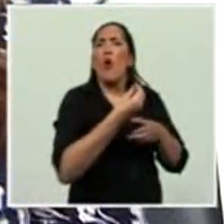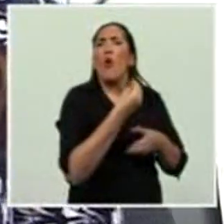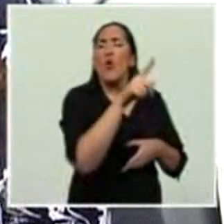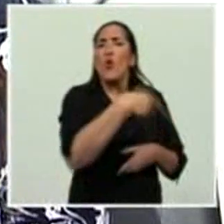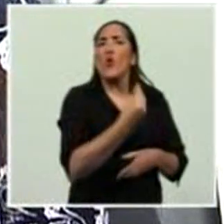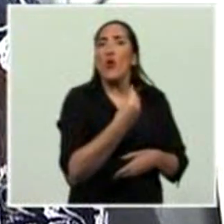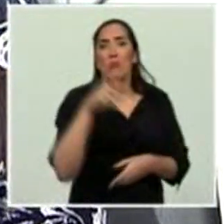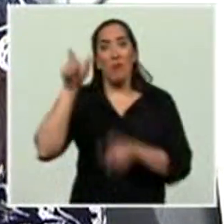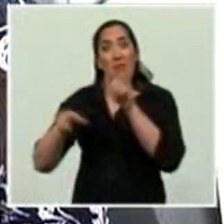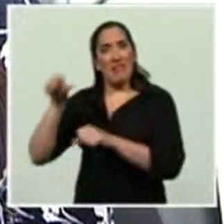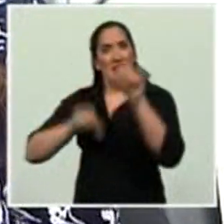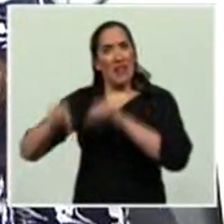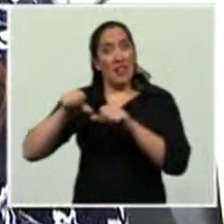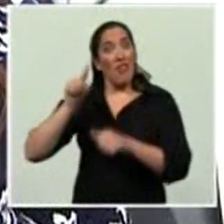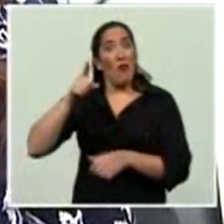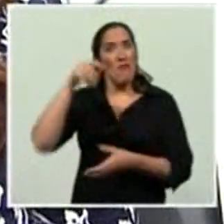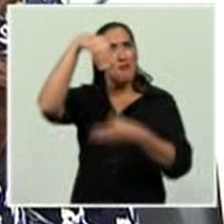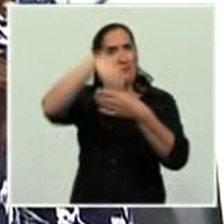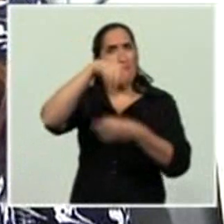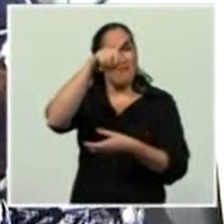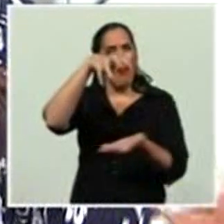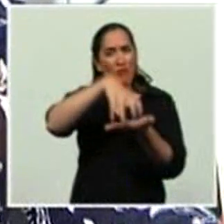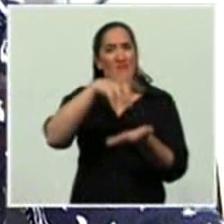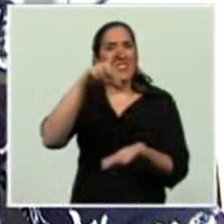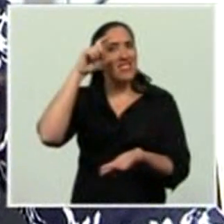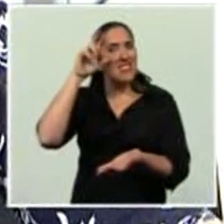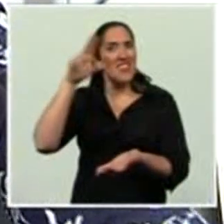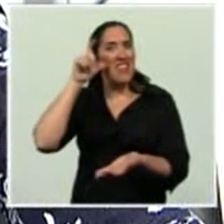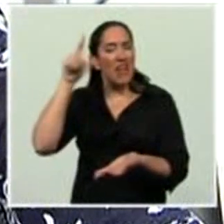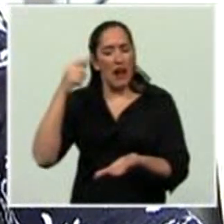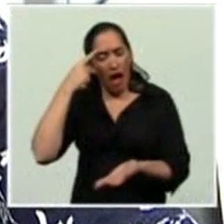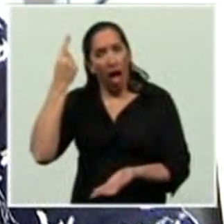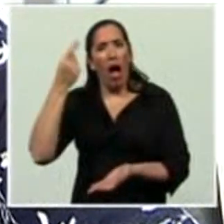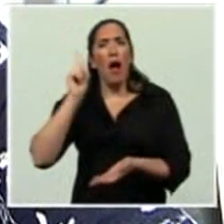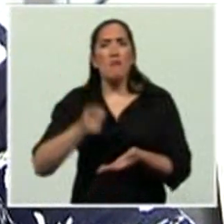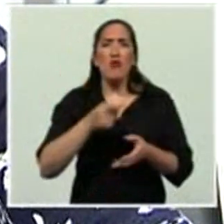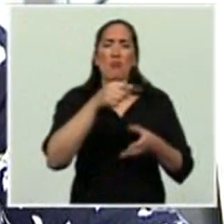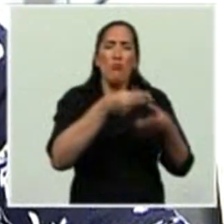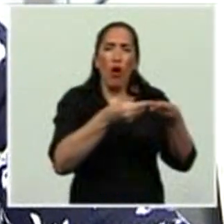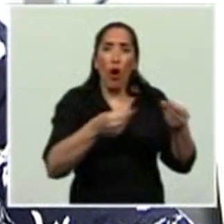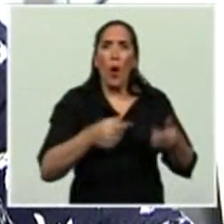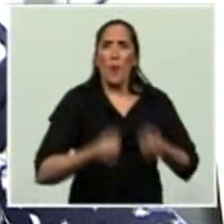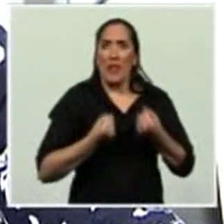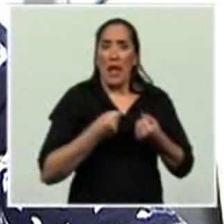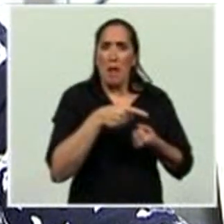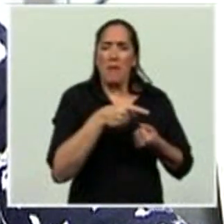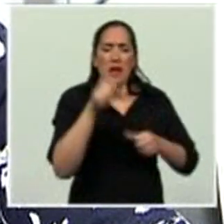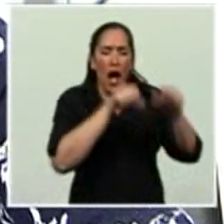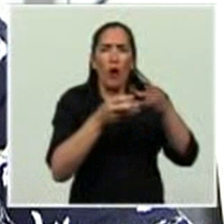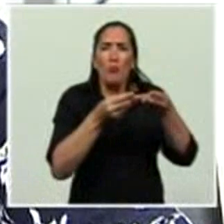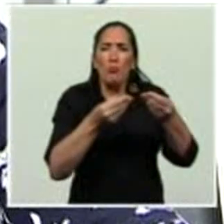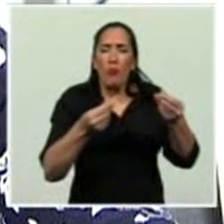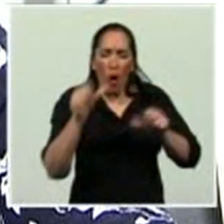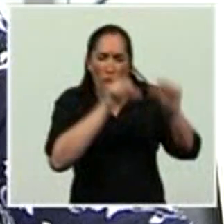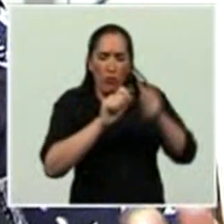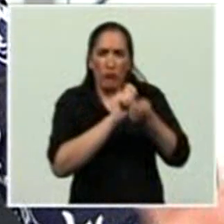los científicos argentinos que están en el serela idearon la deshidratación de estas vitaminas de estos nutrientes